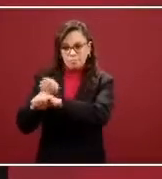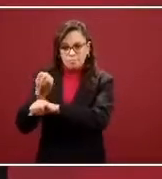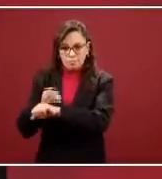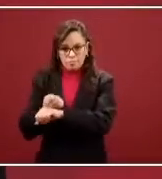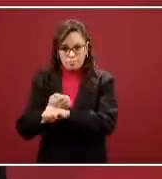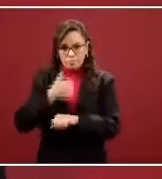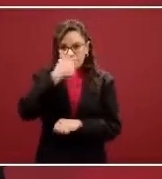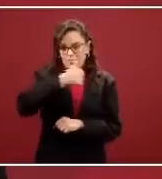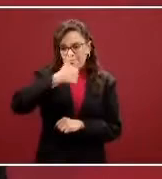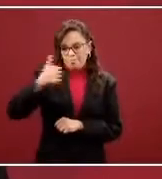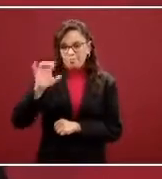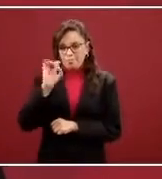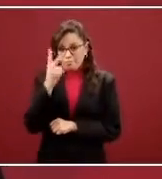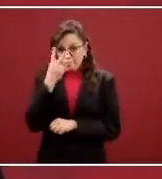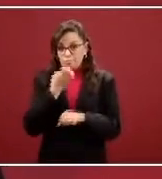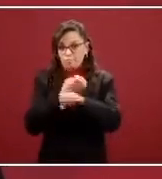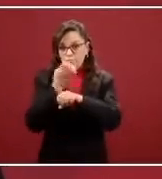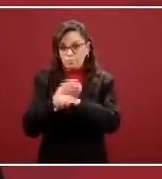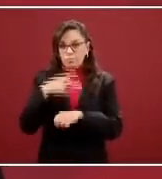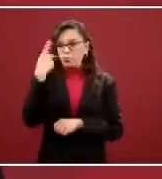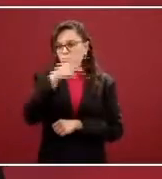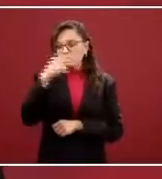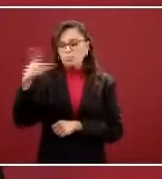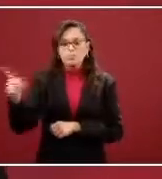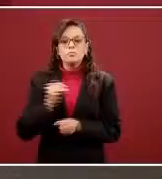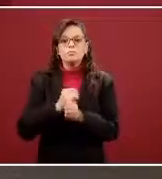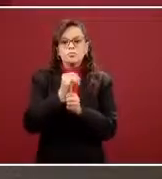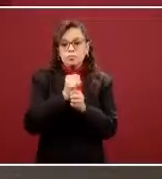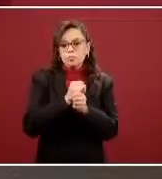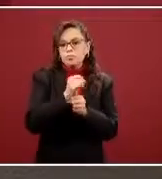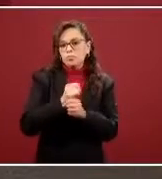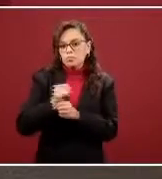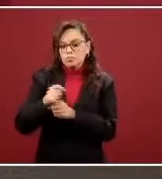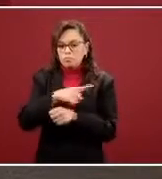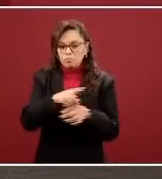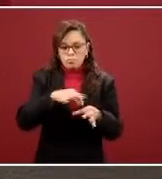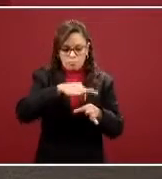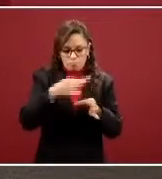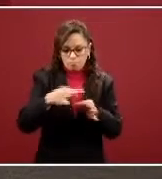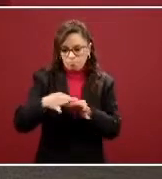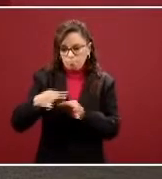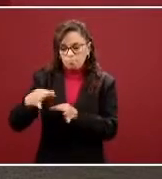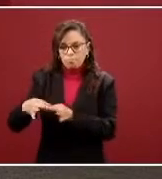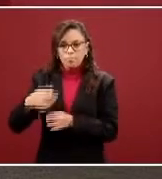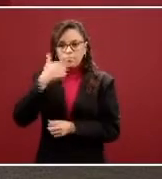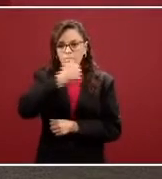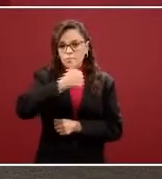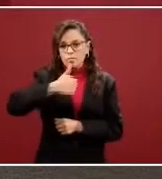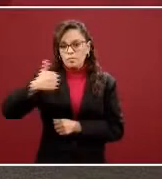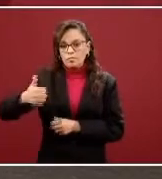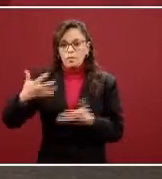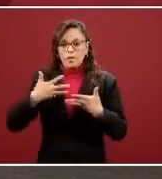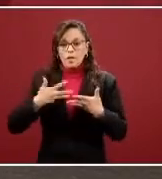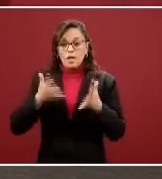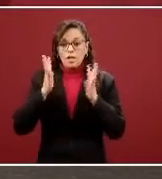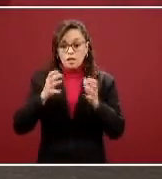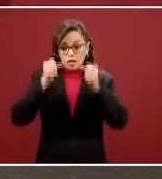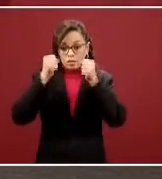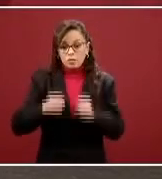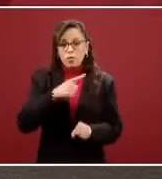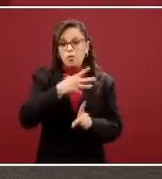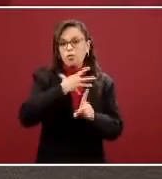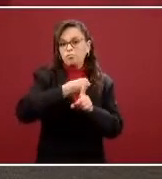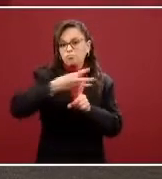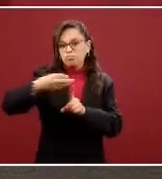32 estados, lleva a cabo la investigación operativa y la puntualidad de cada uno de los casos confirmados. Cuando hablamos del seguimiento